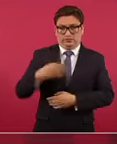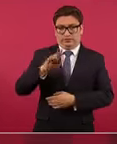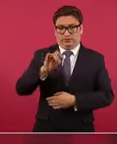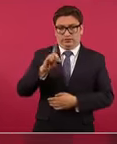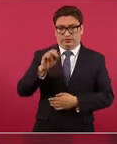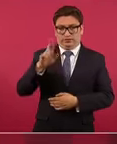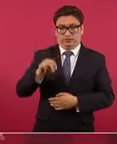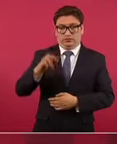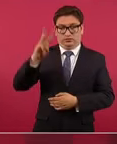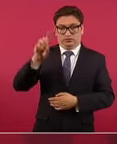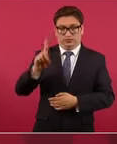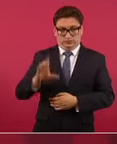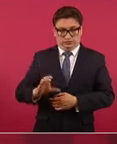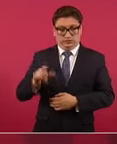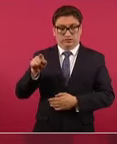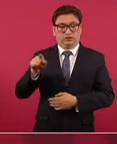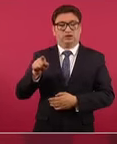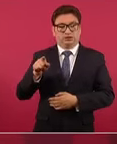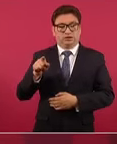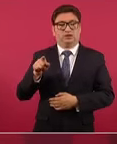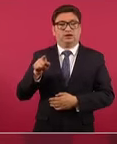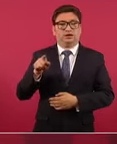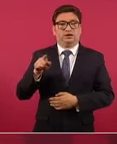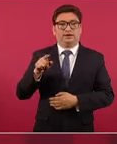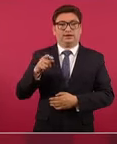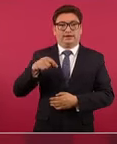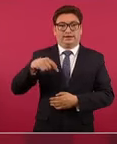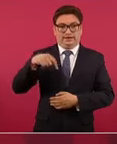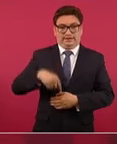washington y este tema